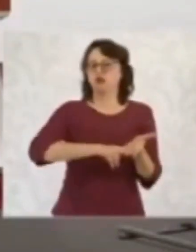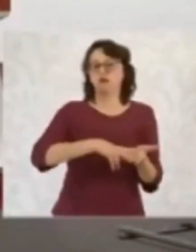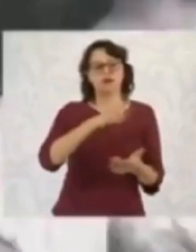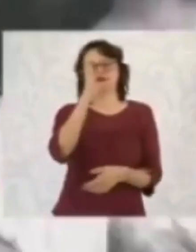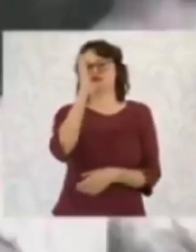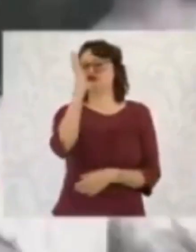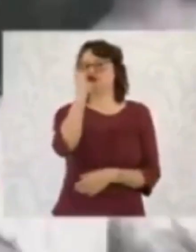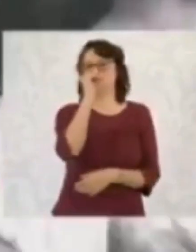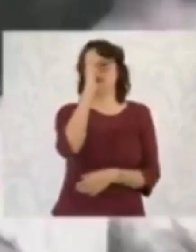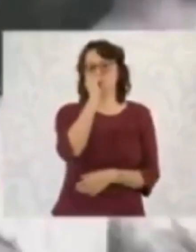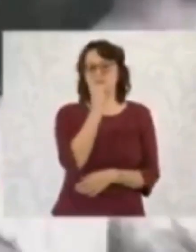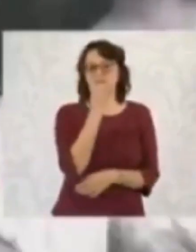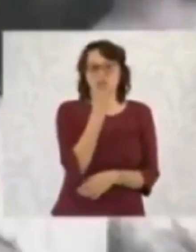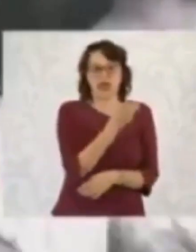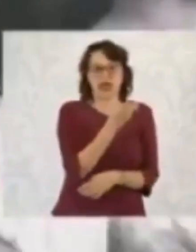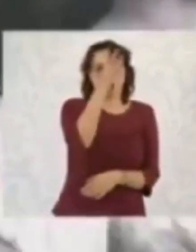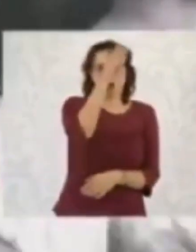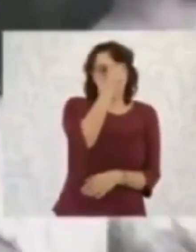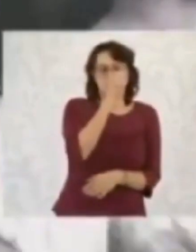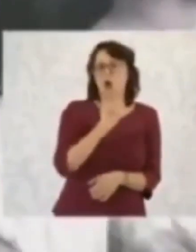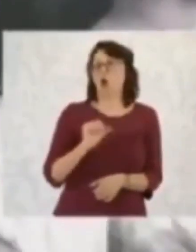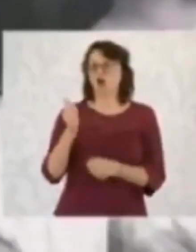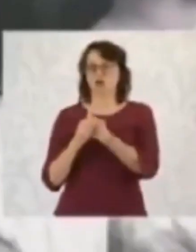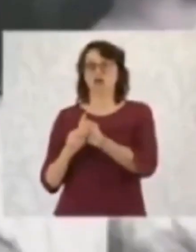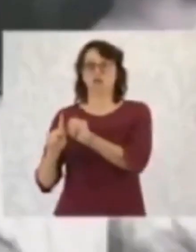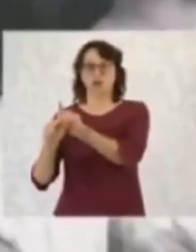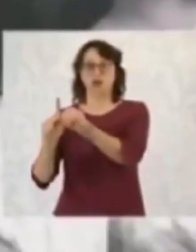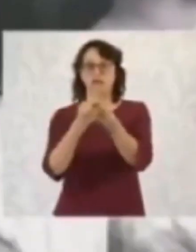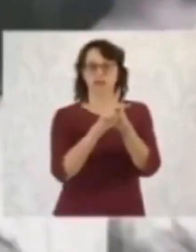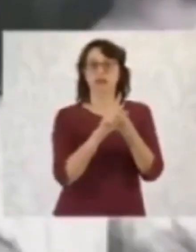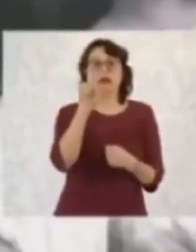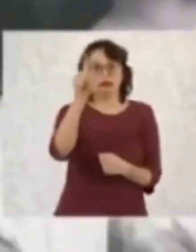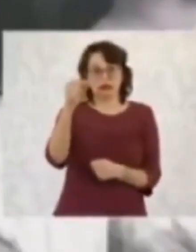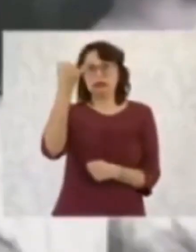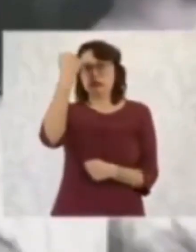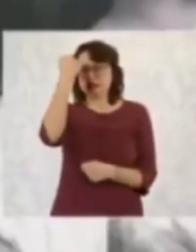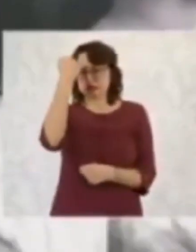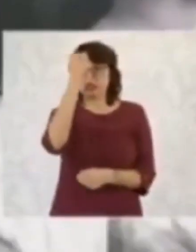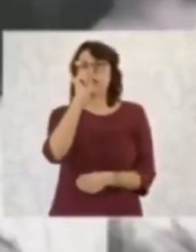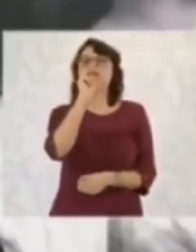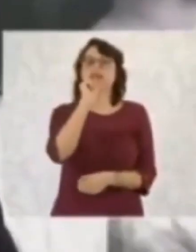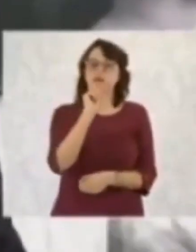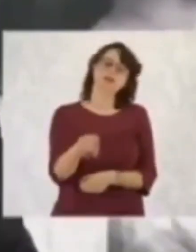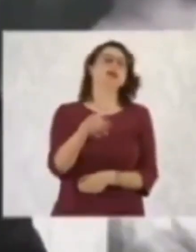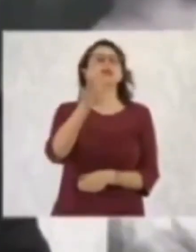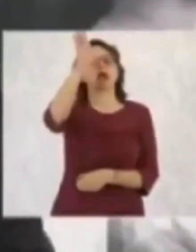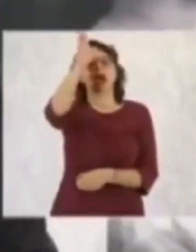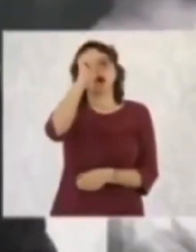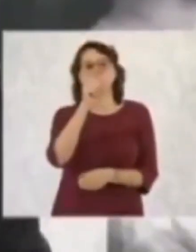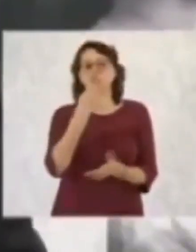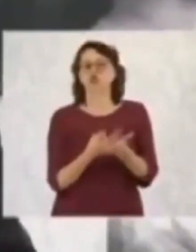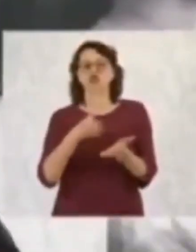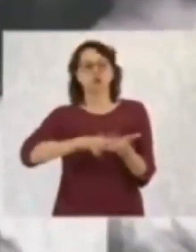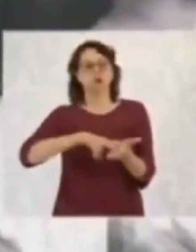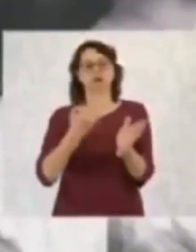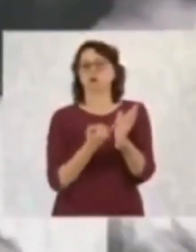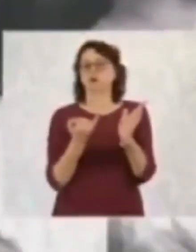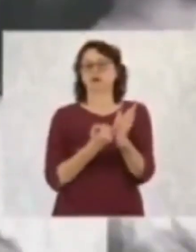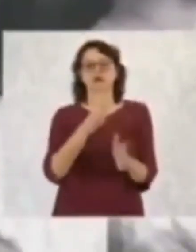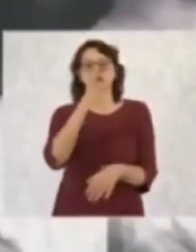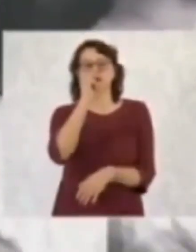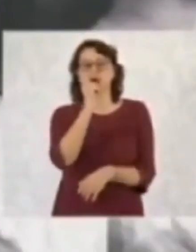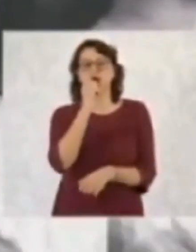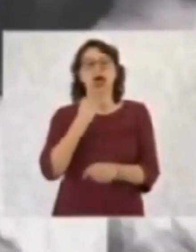presidenta. Muchos países tienen ese tipo de tratado, en particular la India, por ejemplo, tienen el tratado vigente con los Estados Unidos